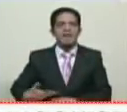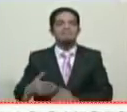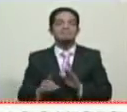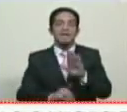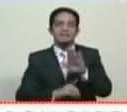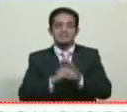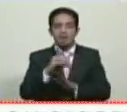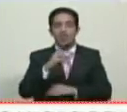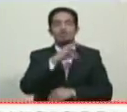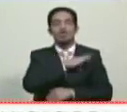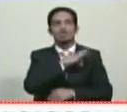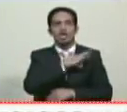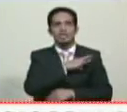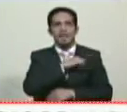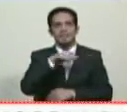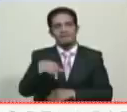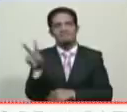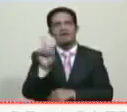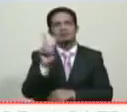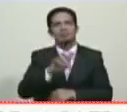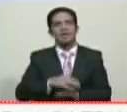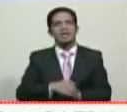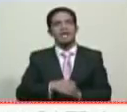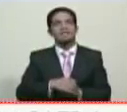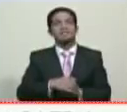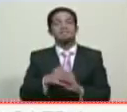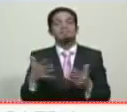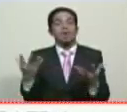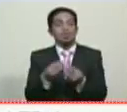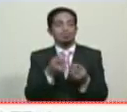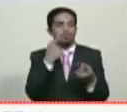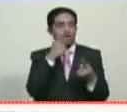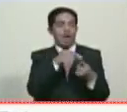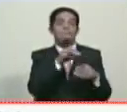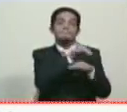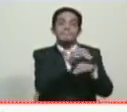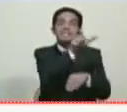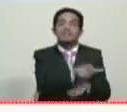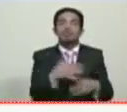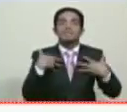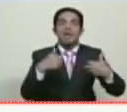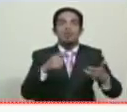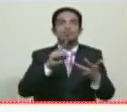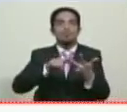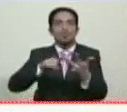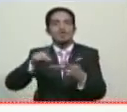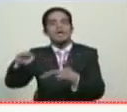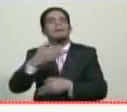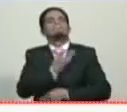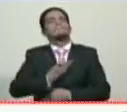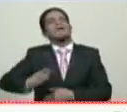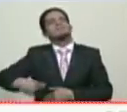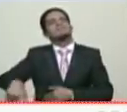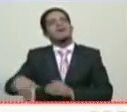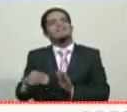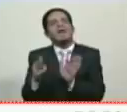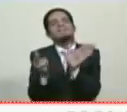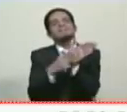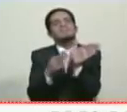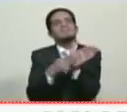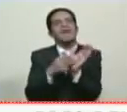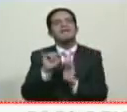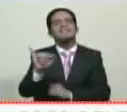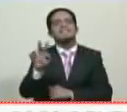social y territorial, Aristóbulo Isturiz, en compañía del ministro para la salud, Carlos Alvarado, y la presidenta del Instituto Venezolano de los